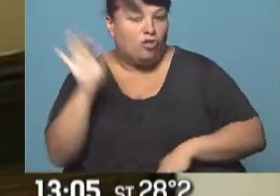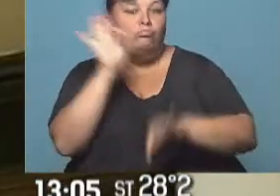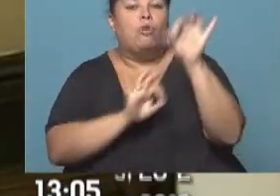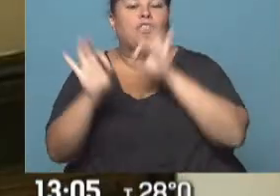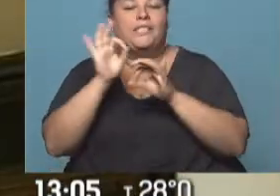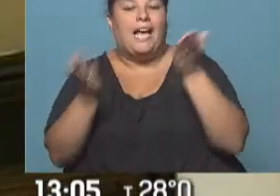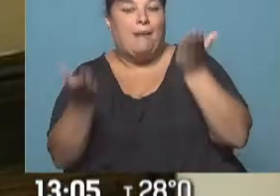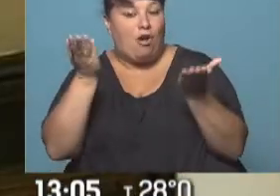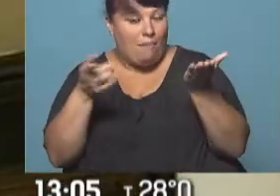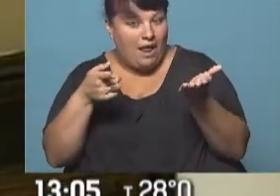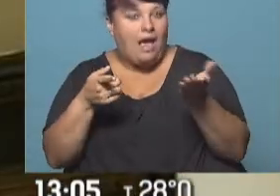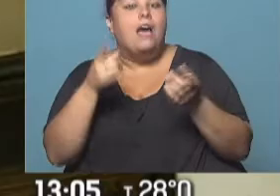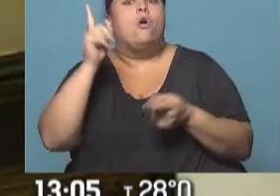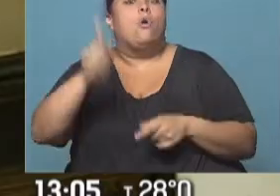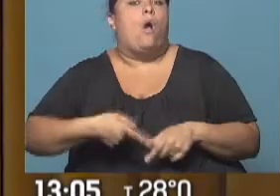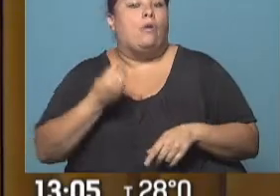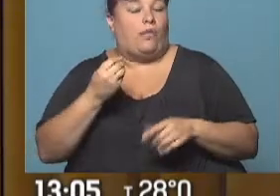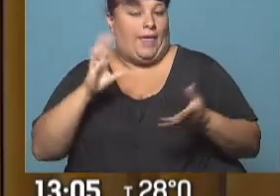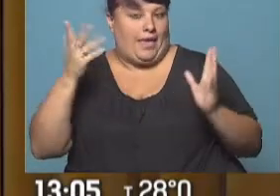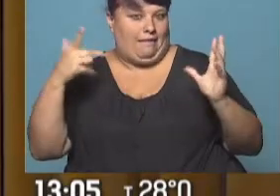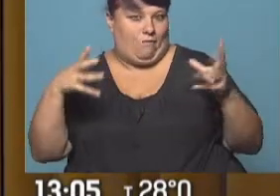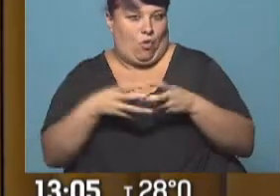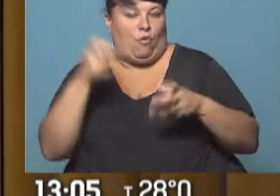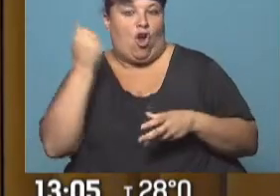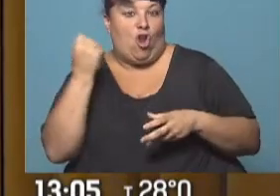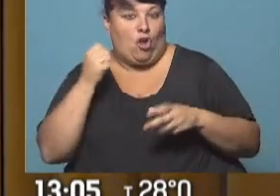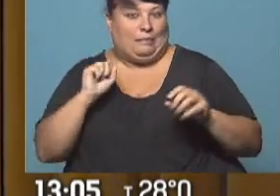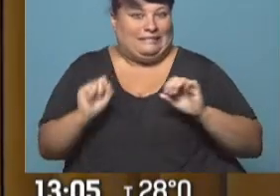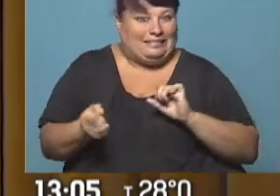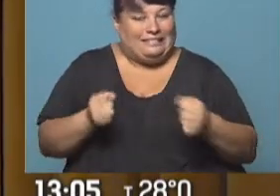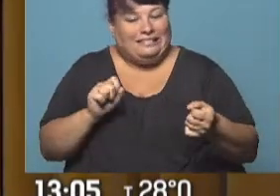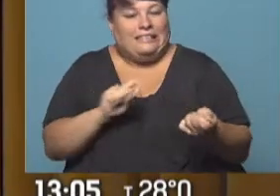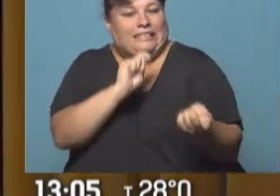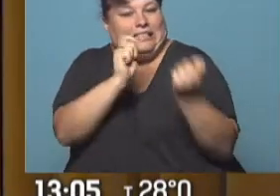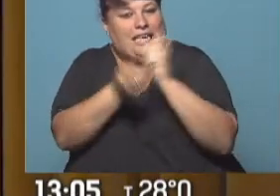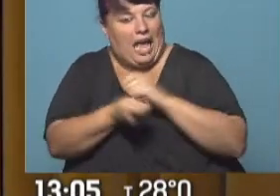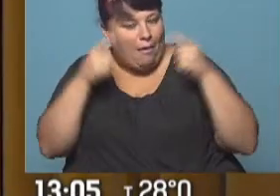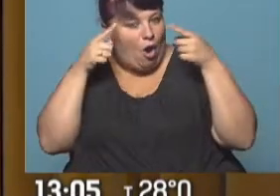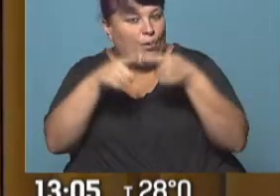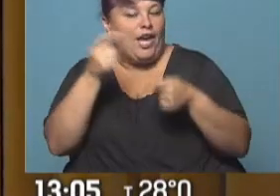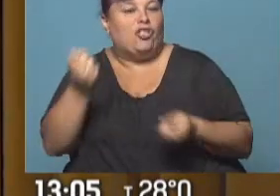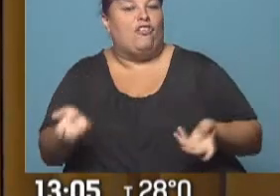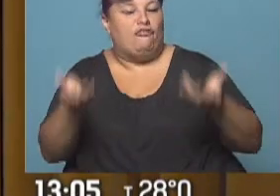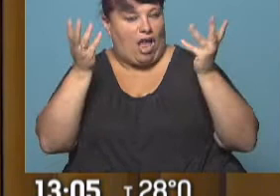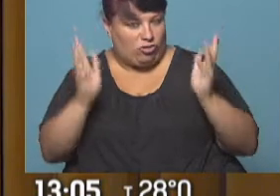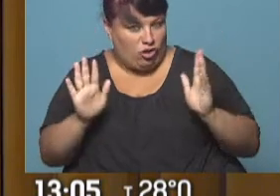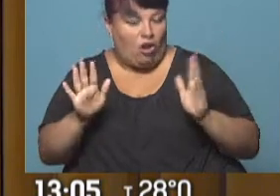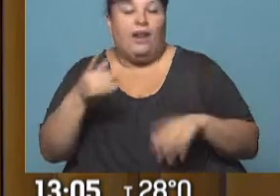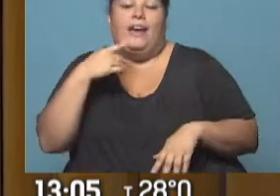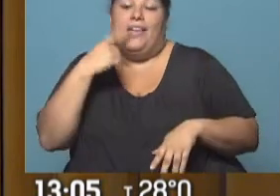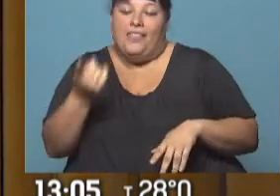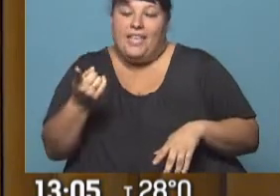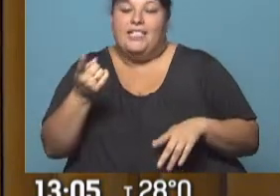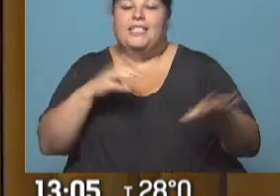de referencia a causa de las presiones del equipo económico que cambió las metas inflacionarias. Argumentan